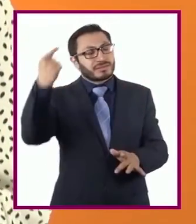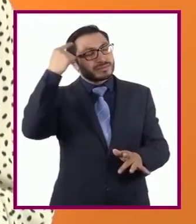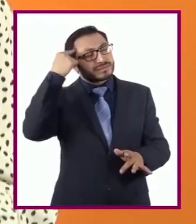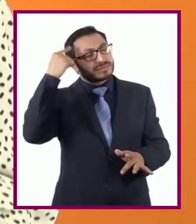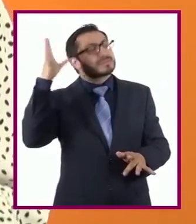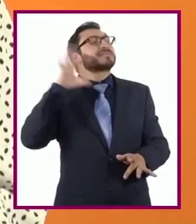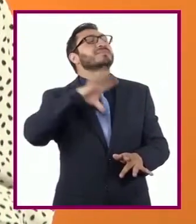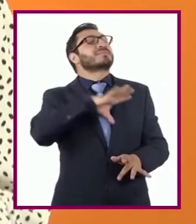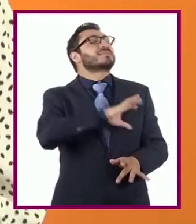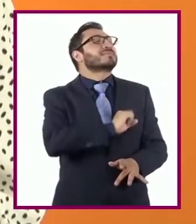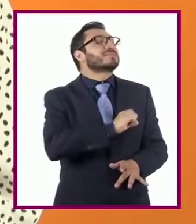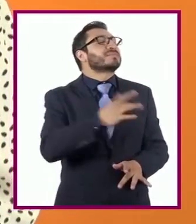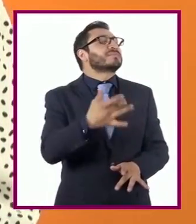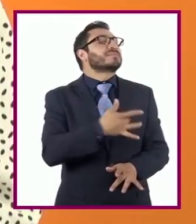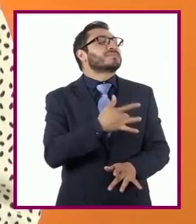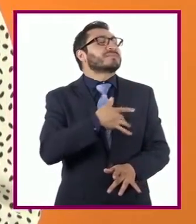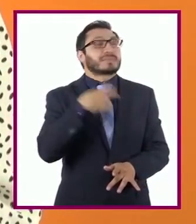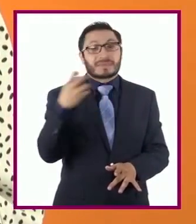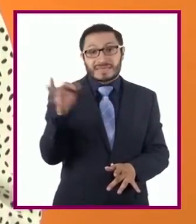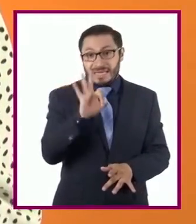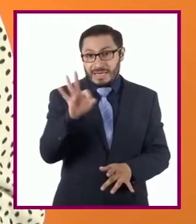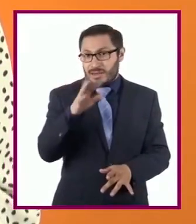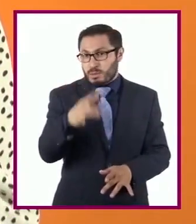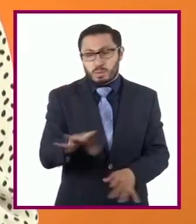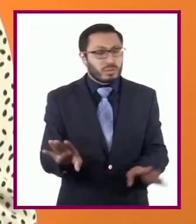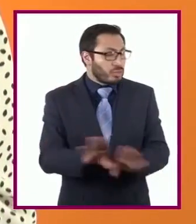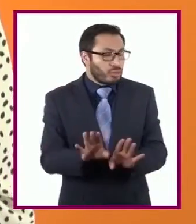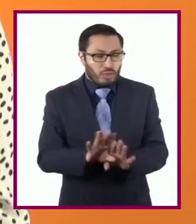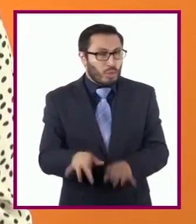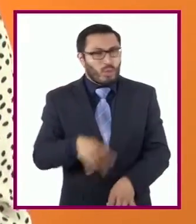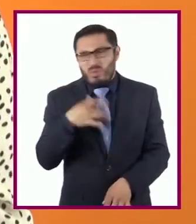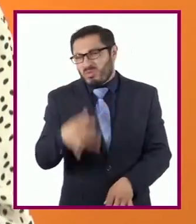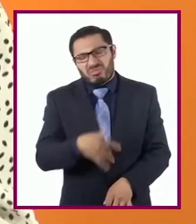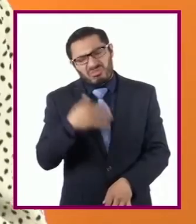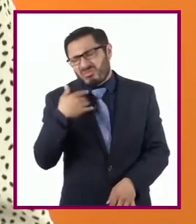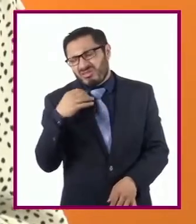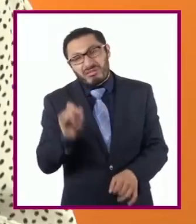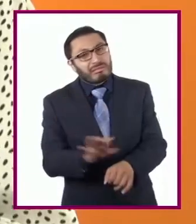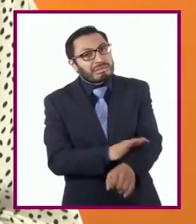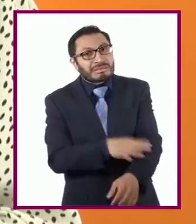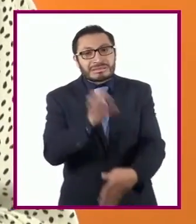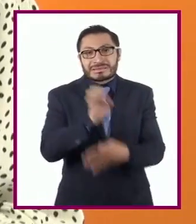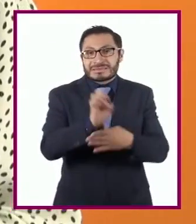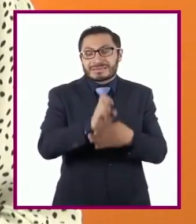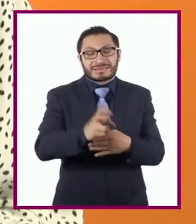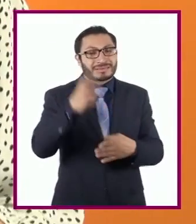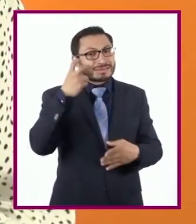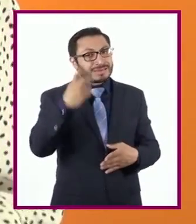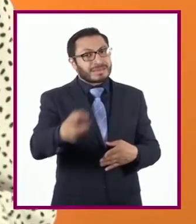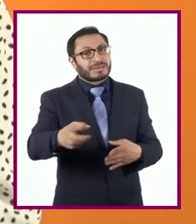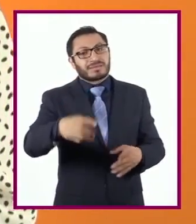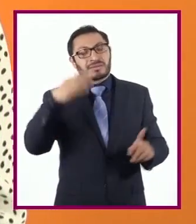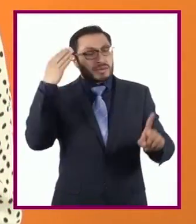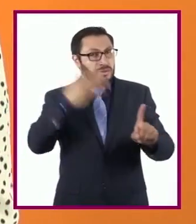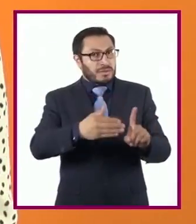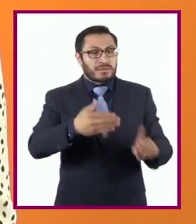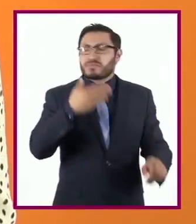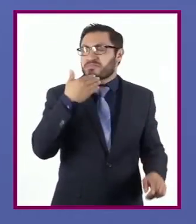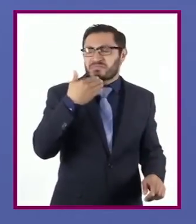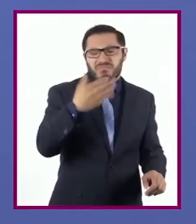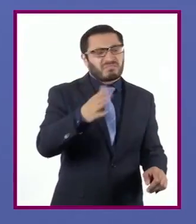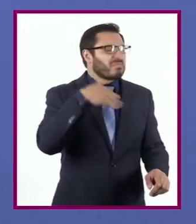si ven que a ustedes no les conecta con pasión, significa que a lo mejor ese no es mi sueño y esa no es la meta que quiero